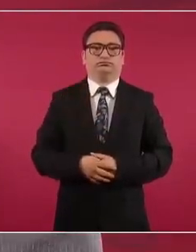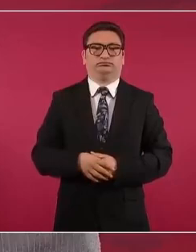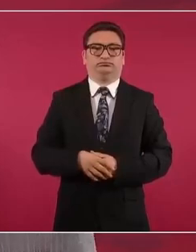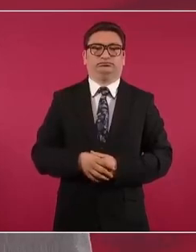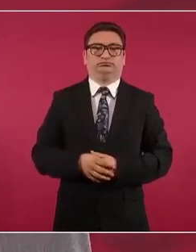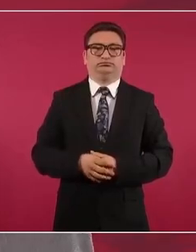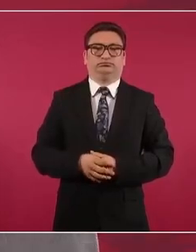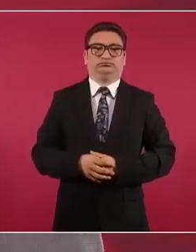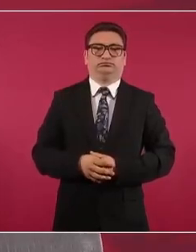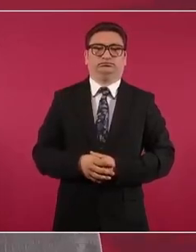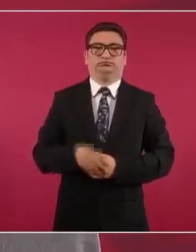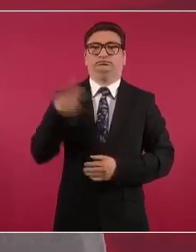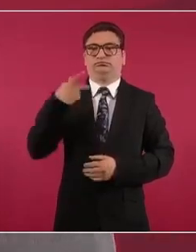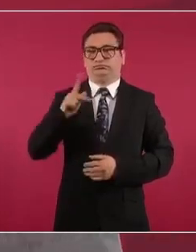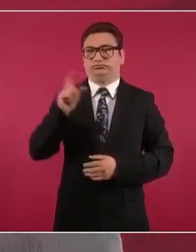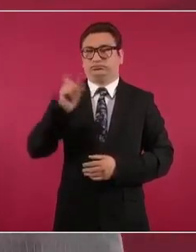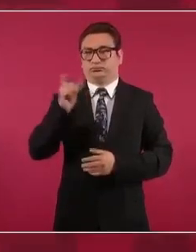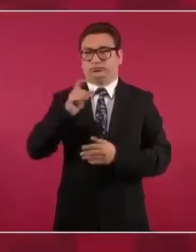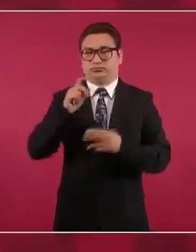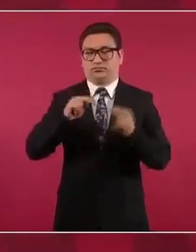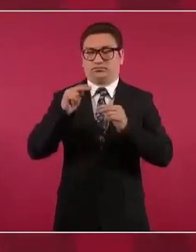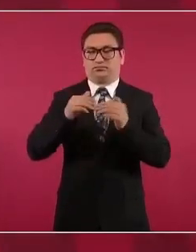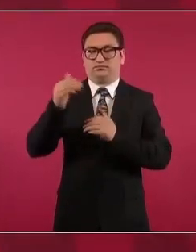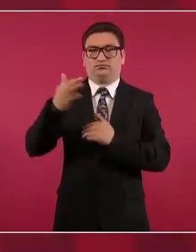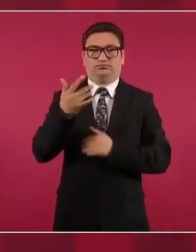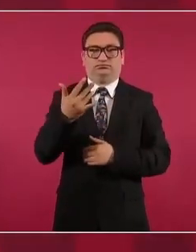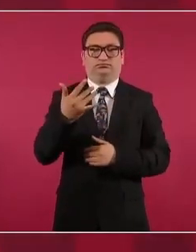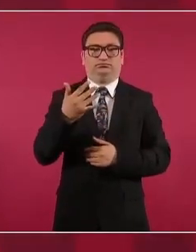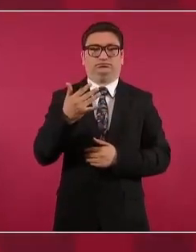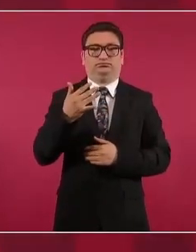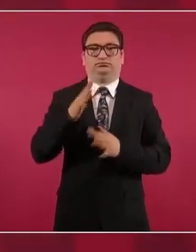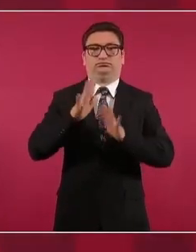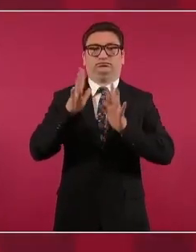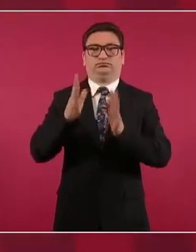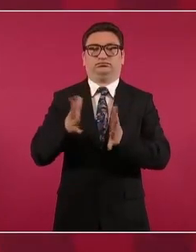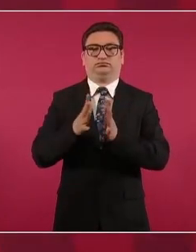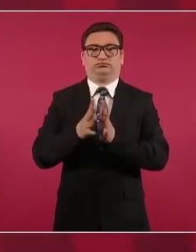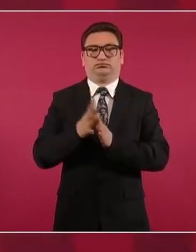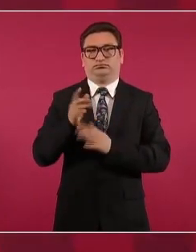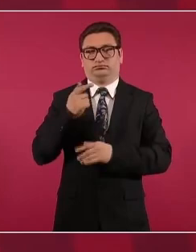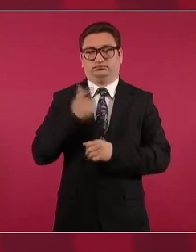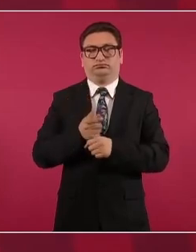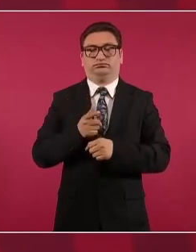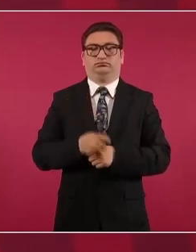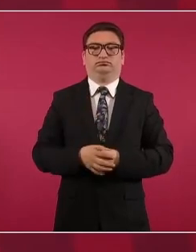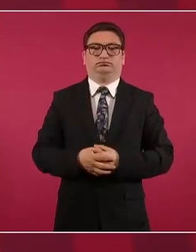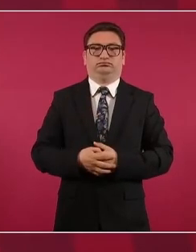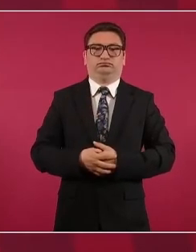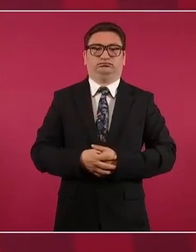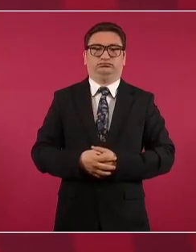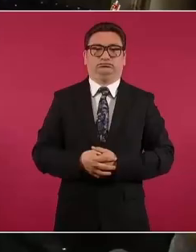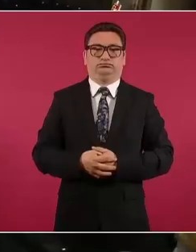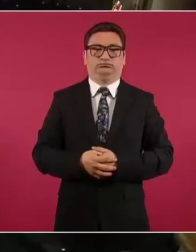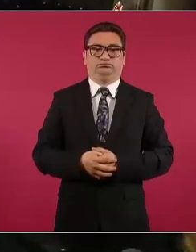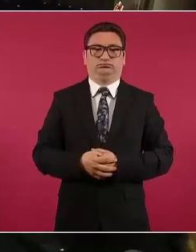ganar, pero cuando pasa del 50 la participación, ya es difícil.